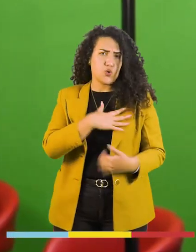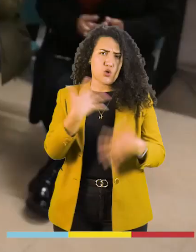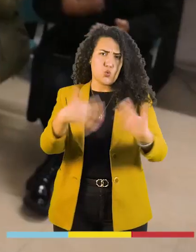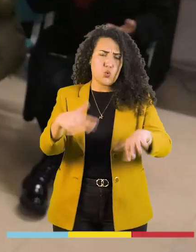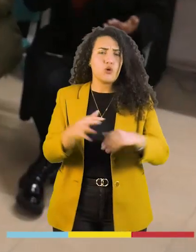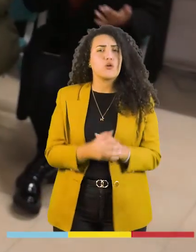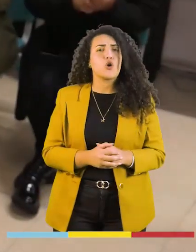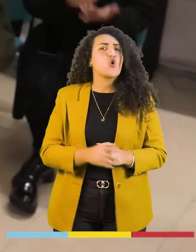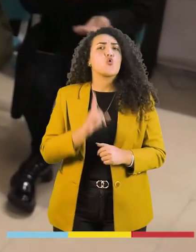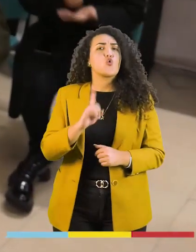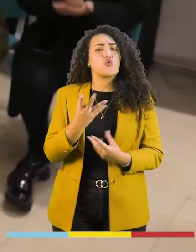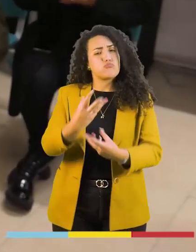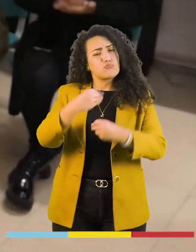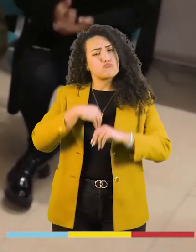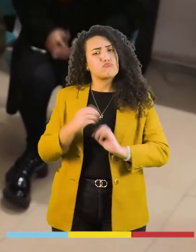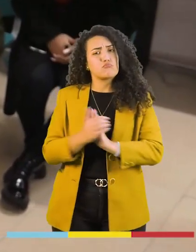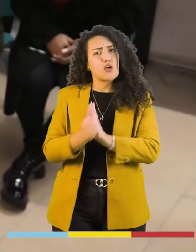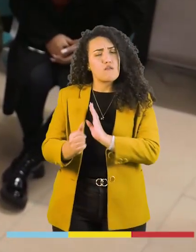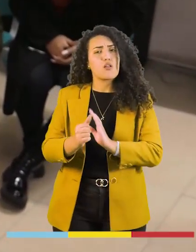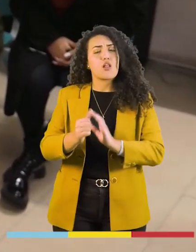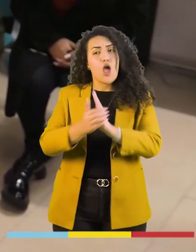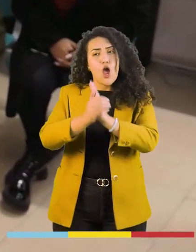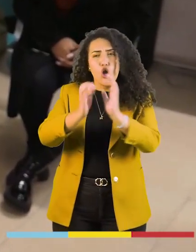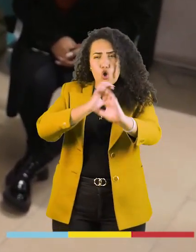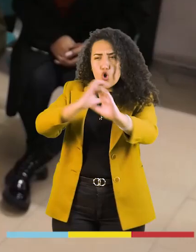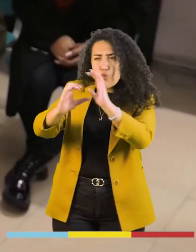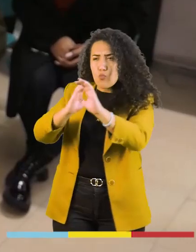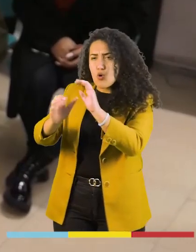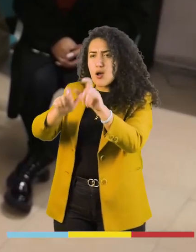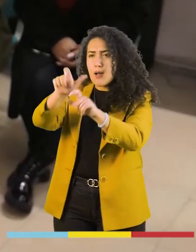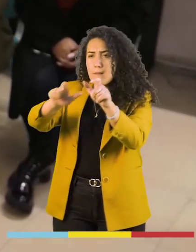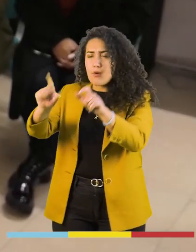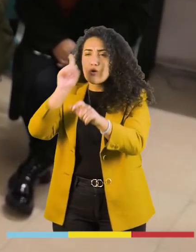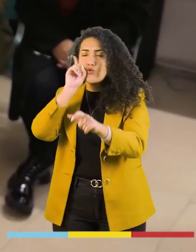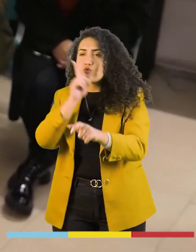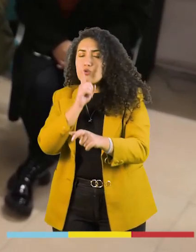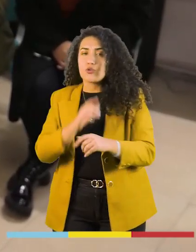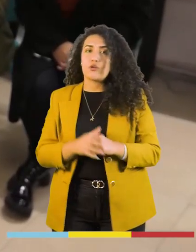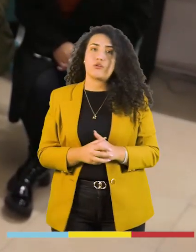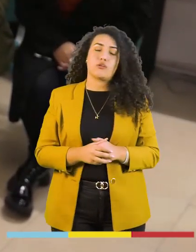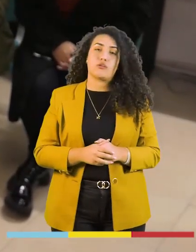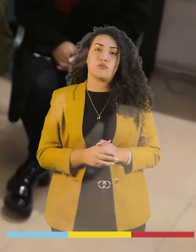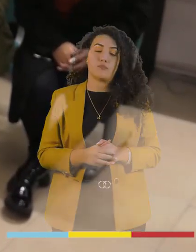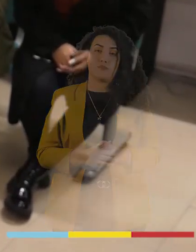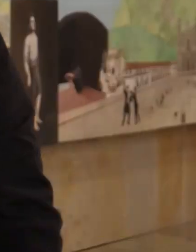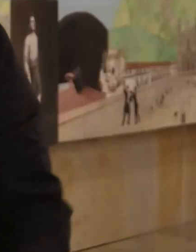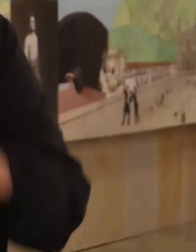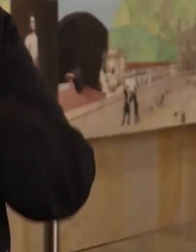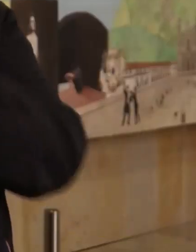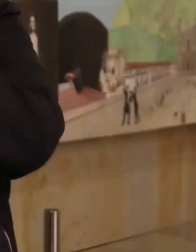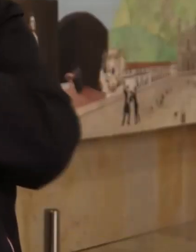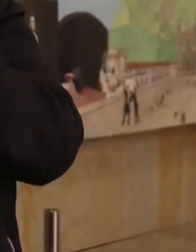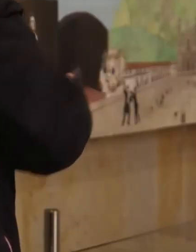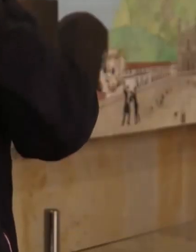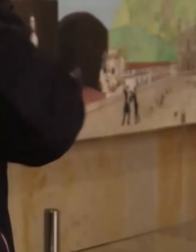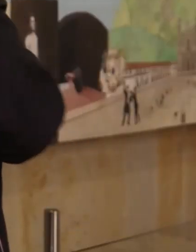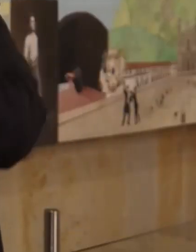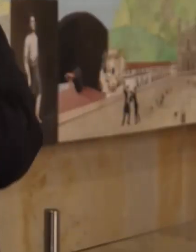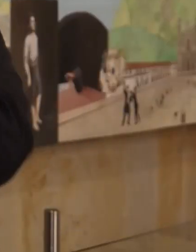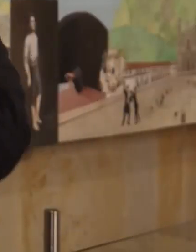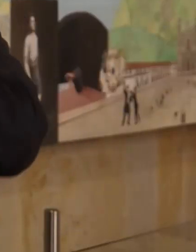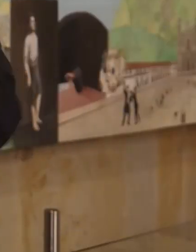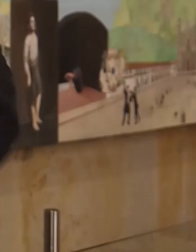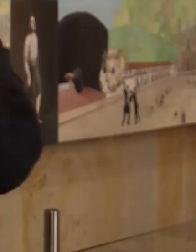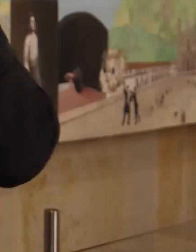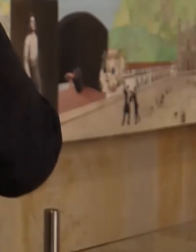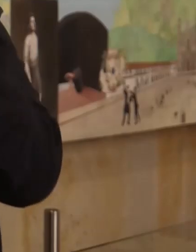como persona porque pues nos da la habilidad de poder comunicarnos con las personas sordas. Me satisface